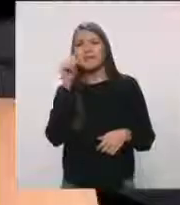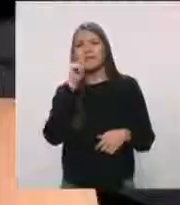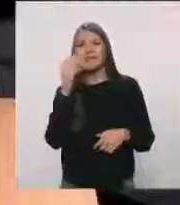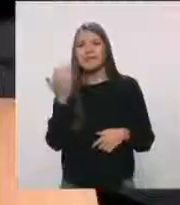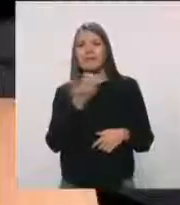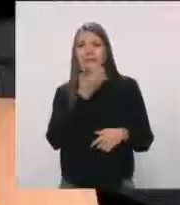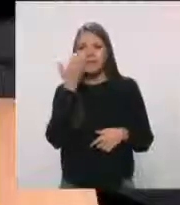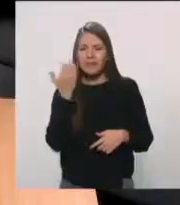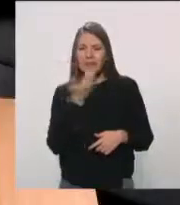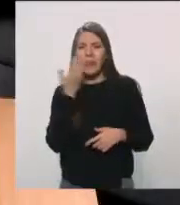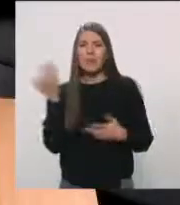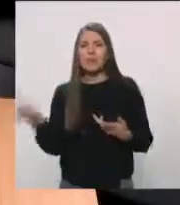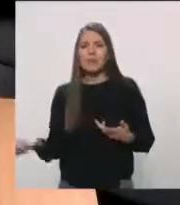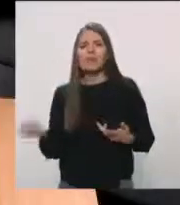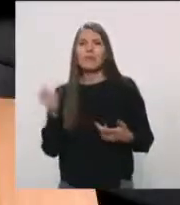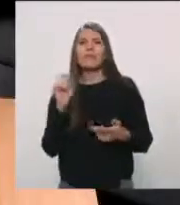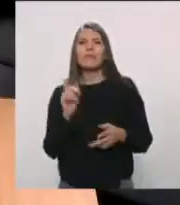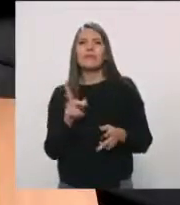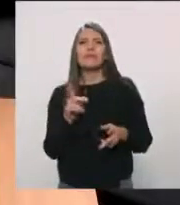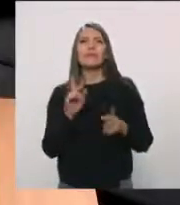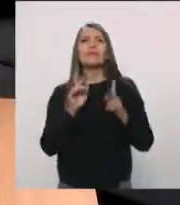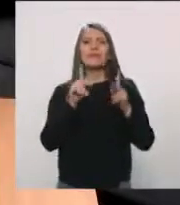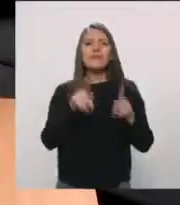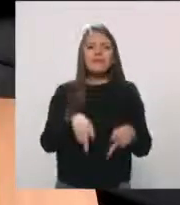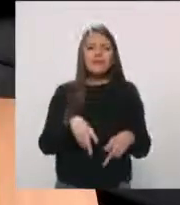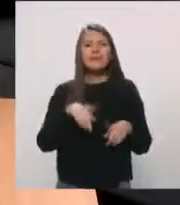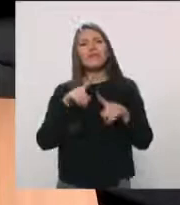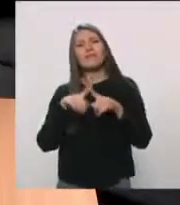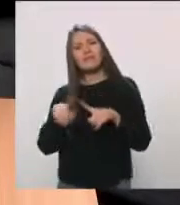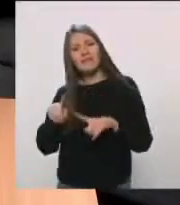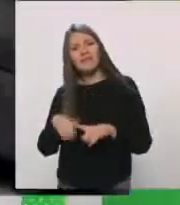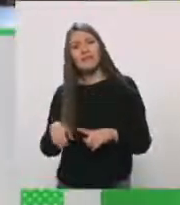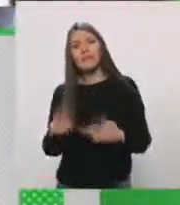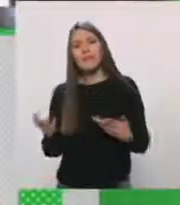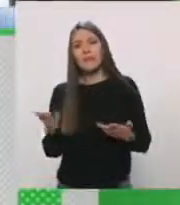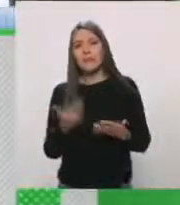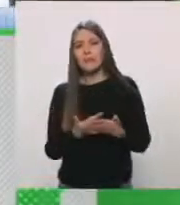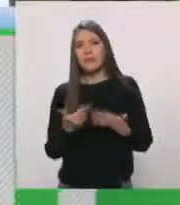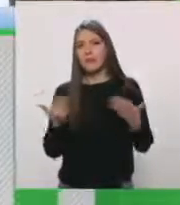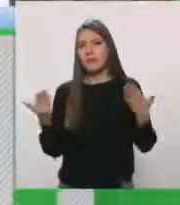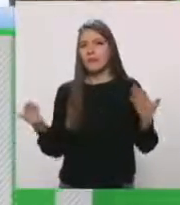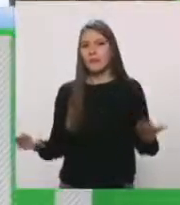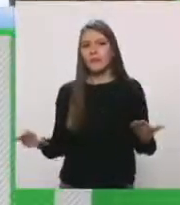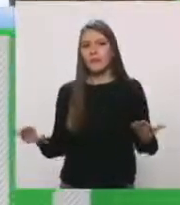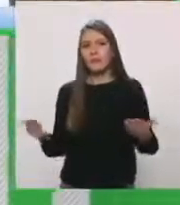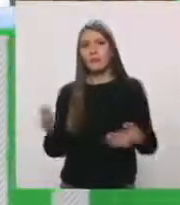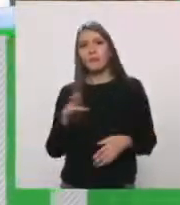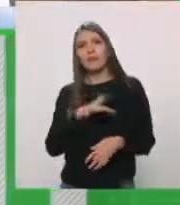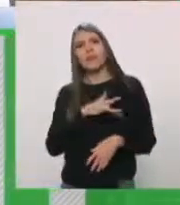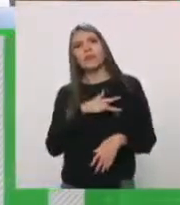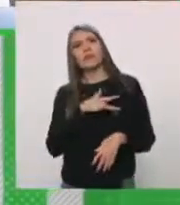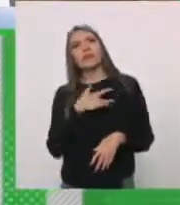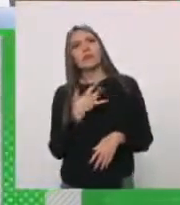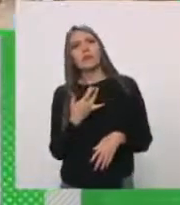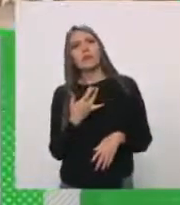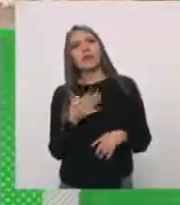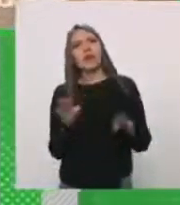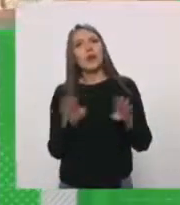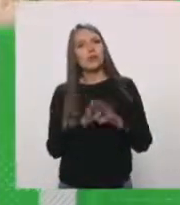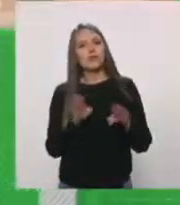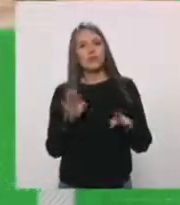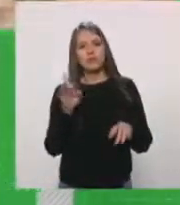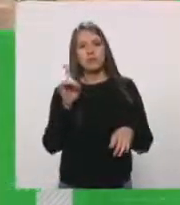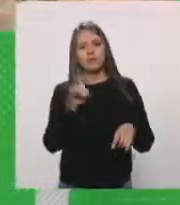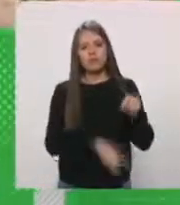estábamos acostumbrados, que nos daban sentido y significado, hoy se sienten también como arrebatados de